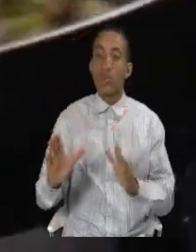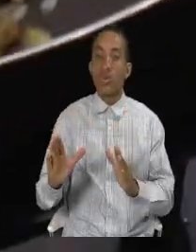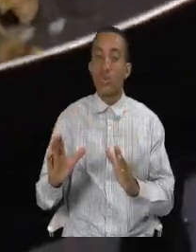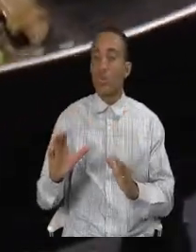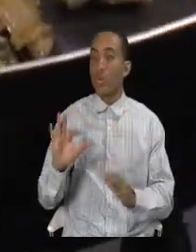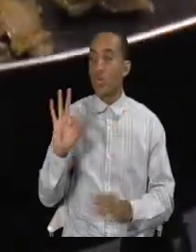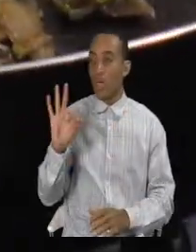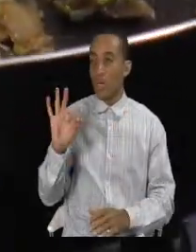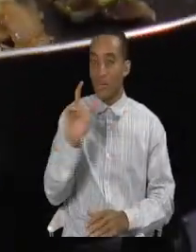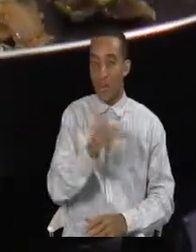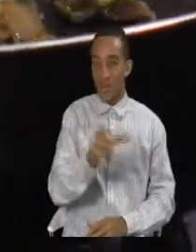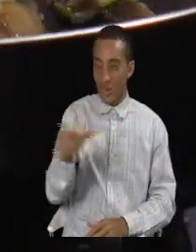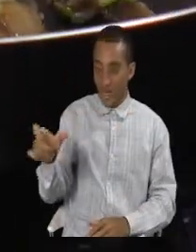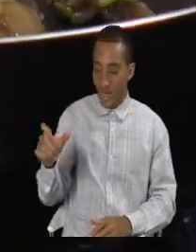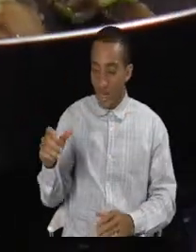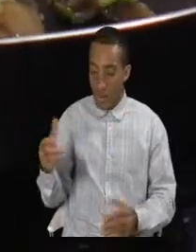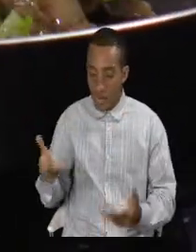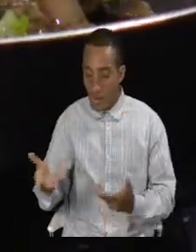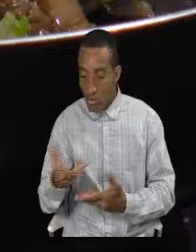Aquí,